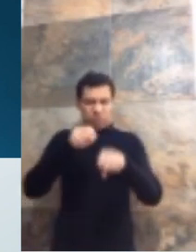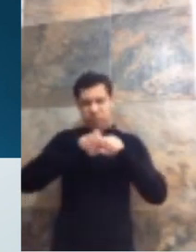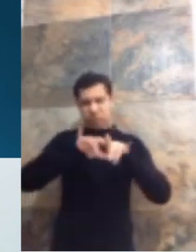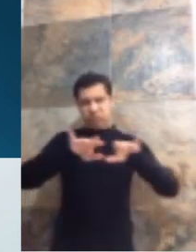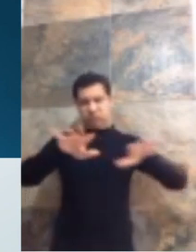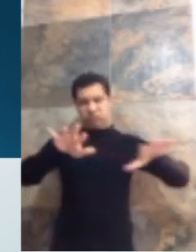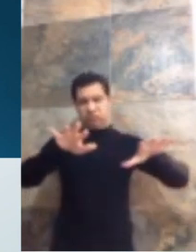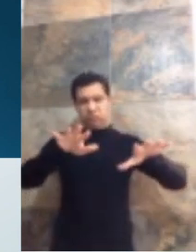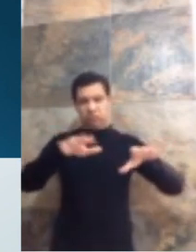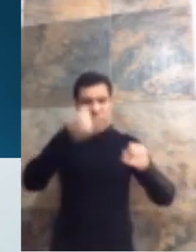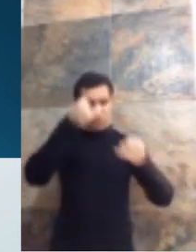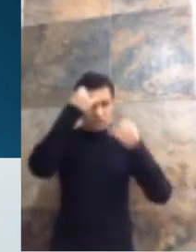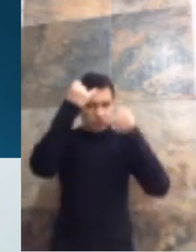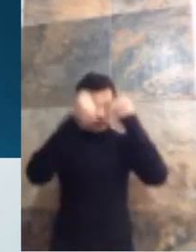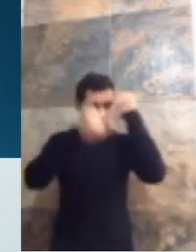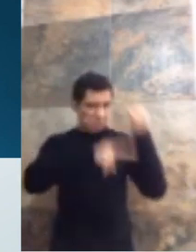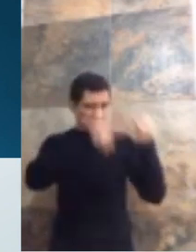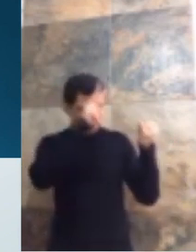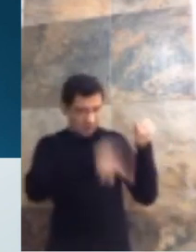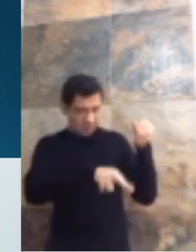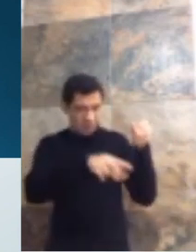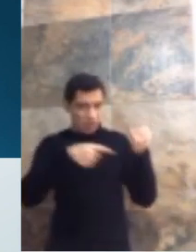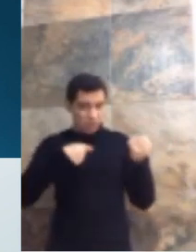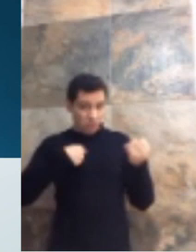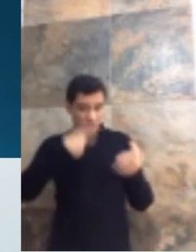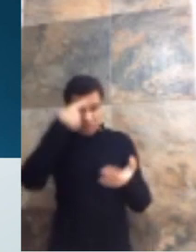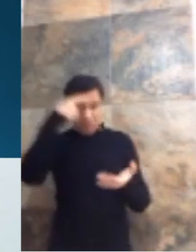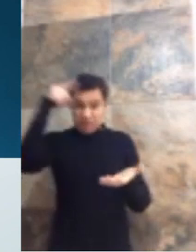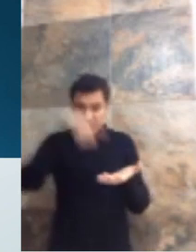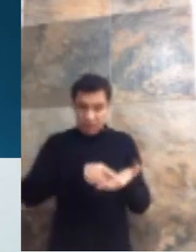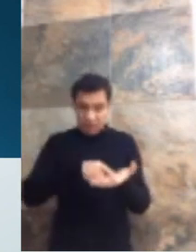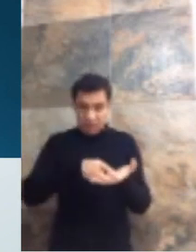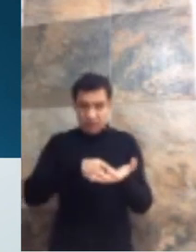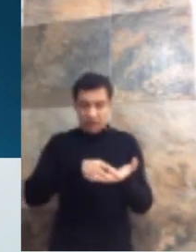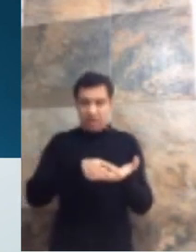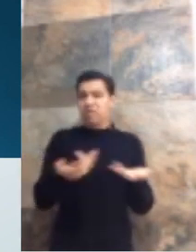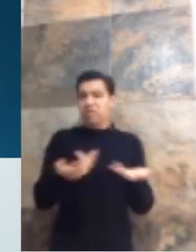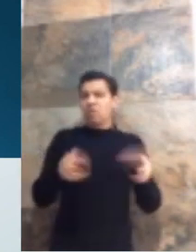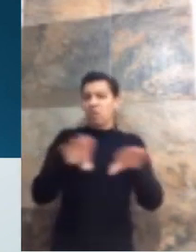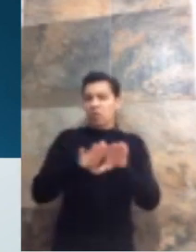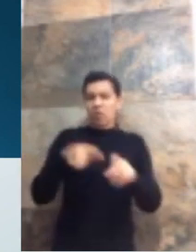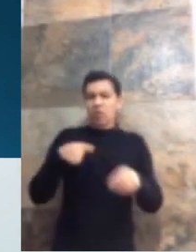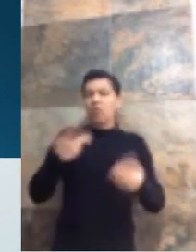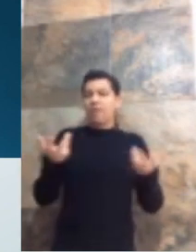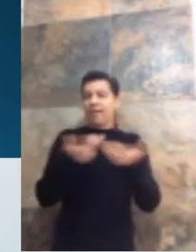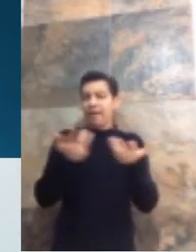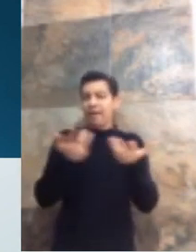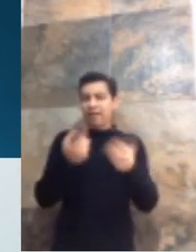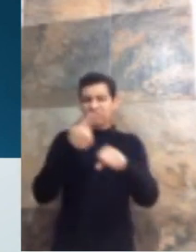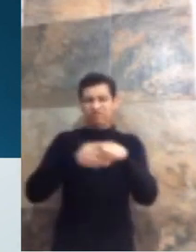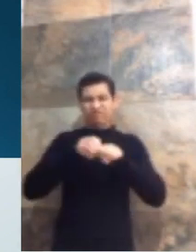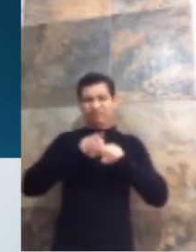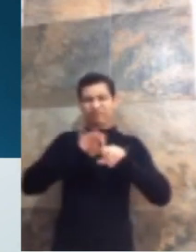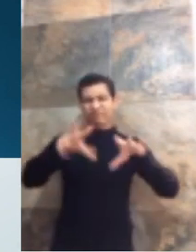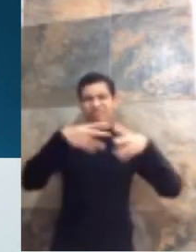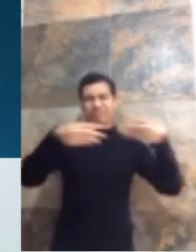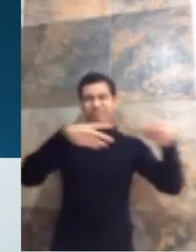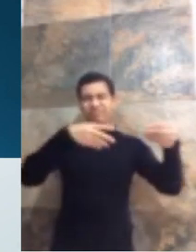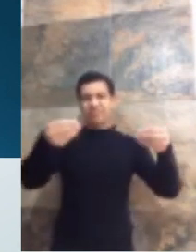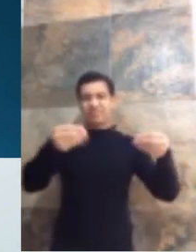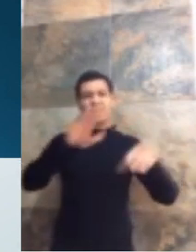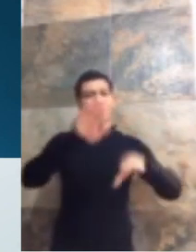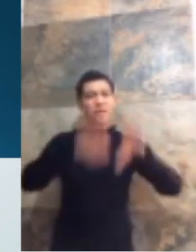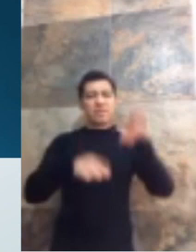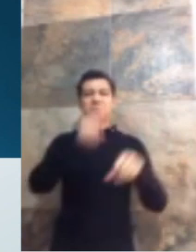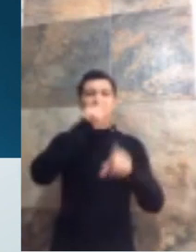Y básicamente o modificamos lo que hacemos o modificamos lo que creemos. Bueno, en una pandemia esto se hace muy importante.